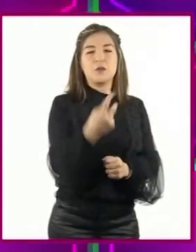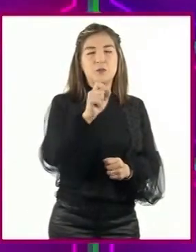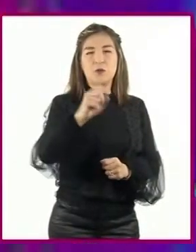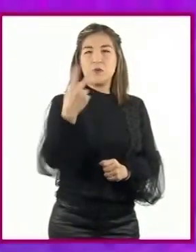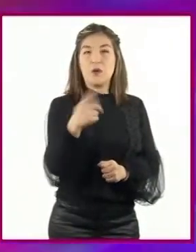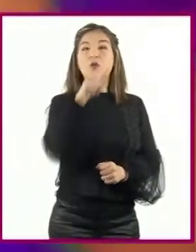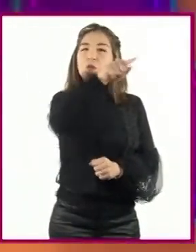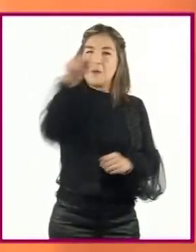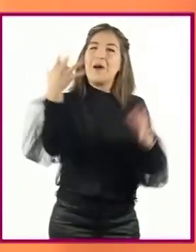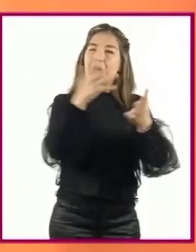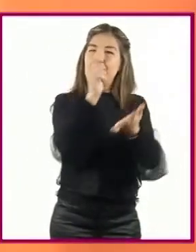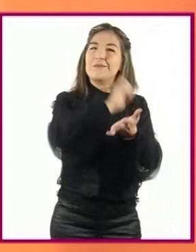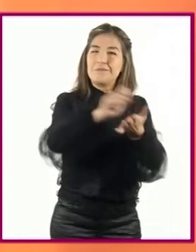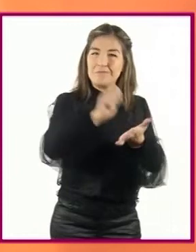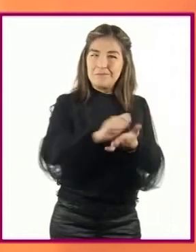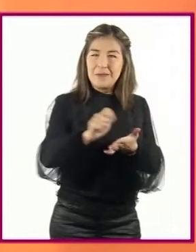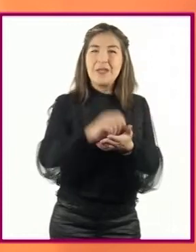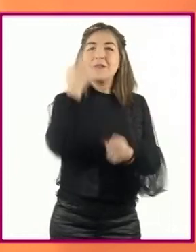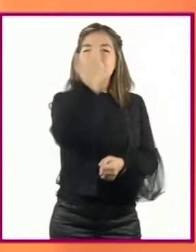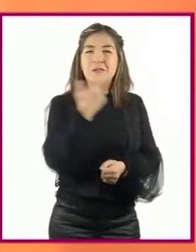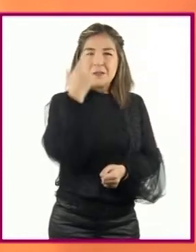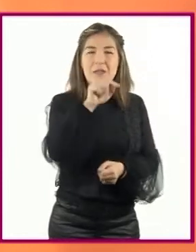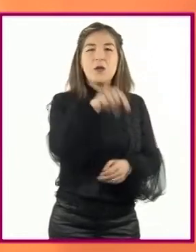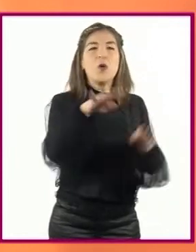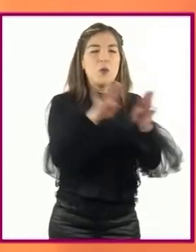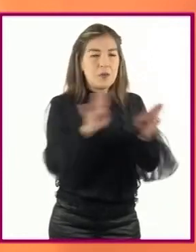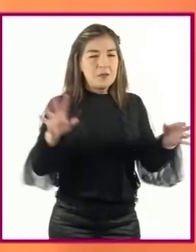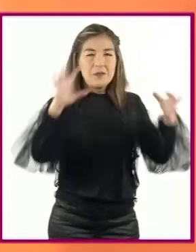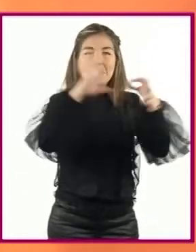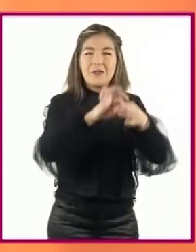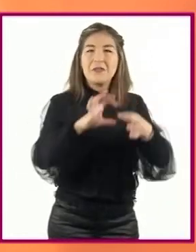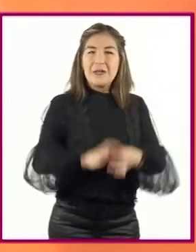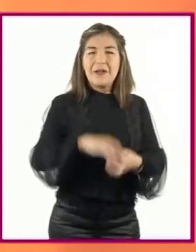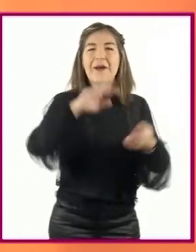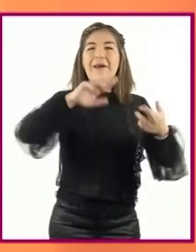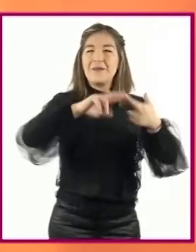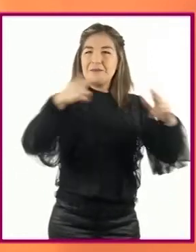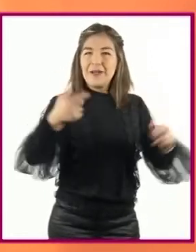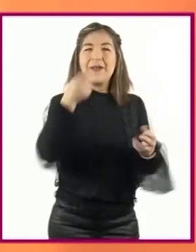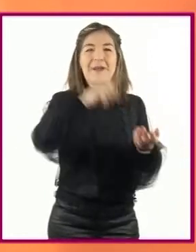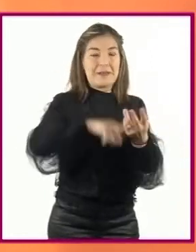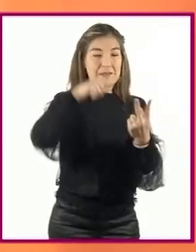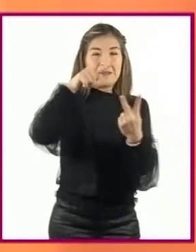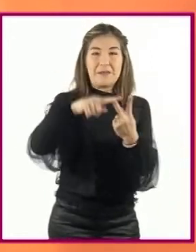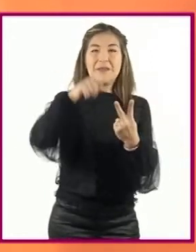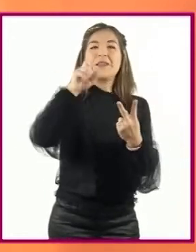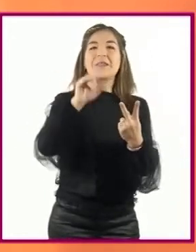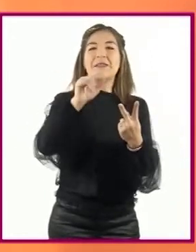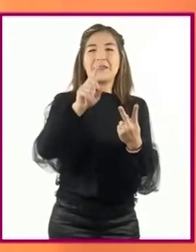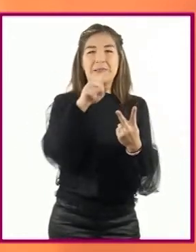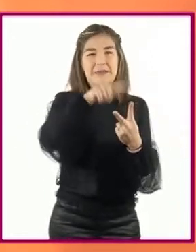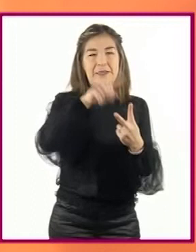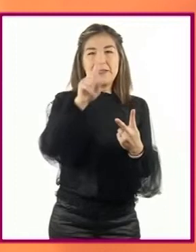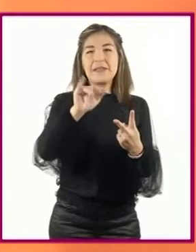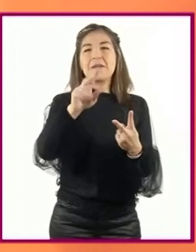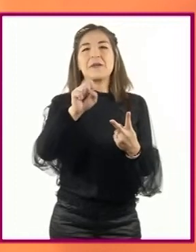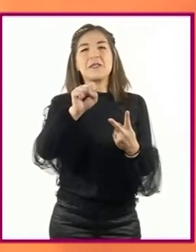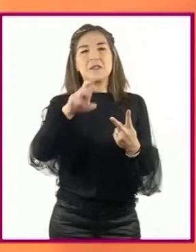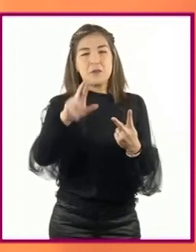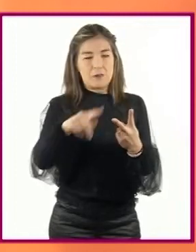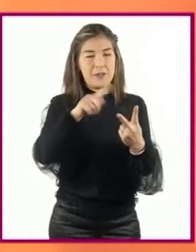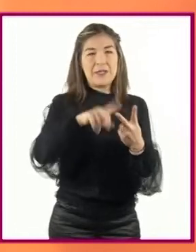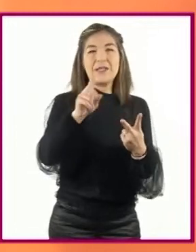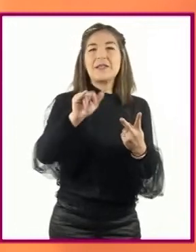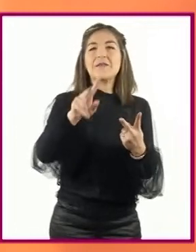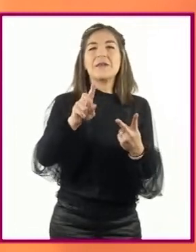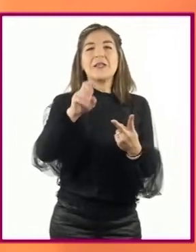resuelvan, analicen e identifiquen la relación que se establece entre el dividendo, el divisor, el cociente de las